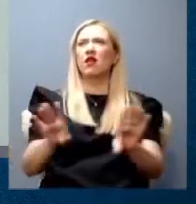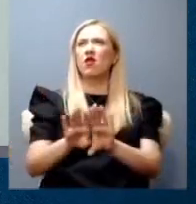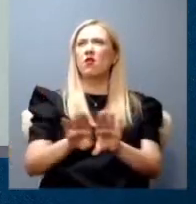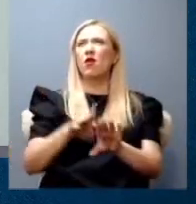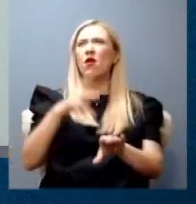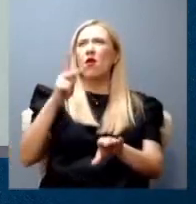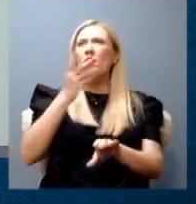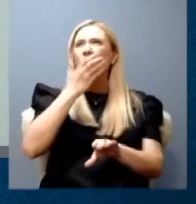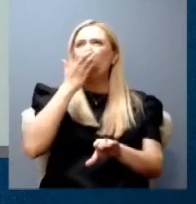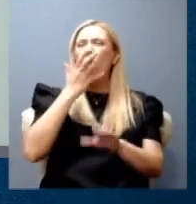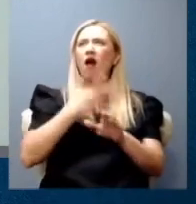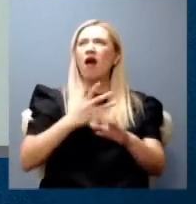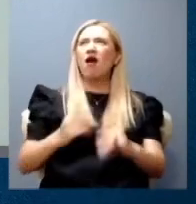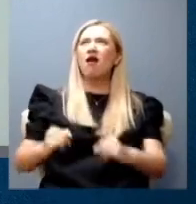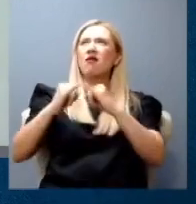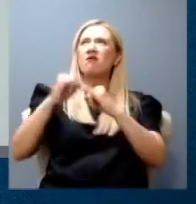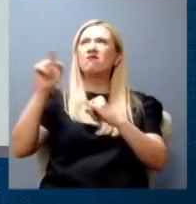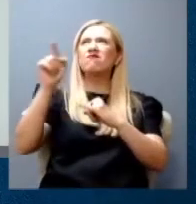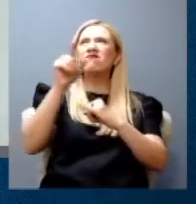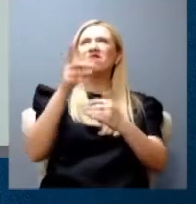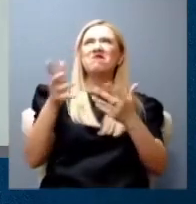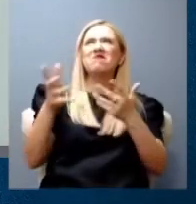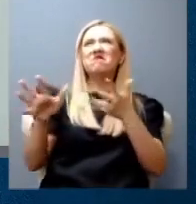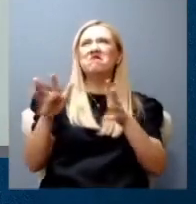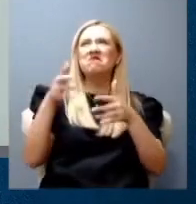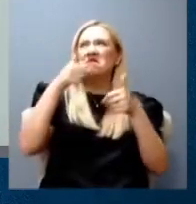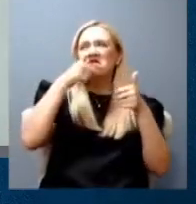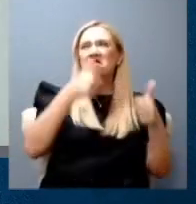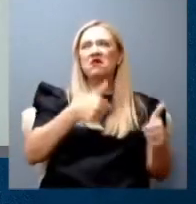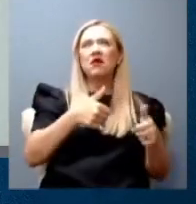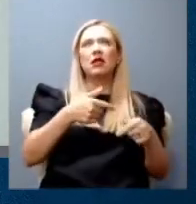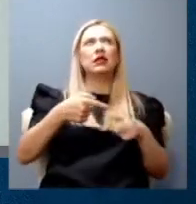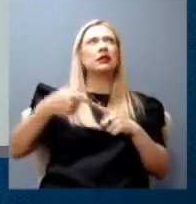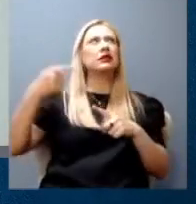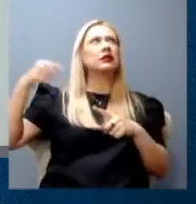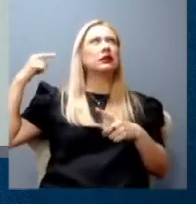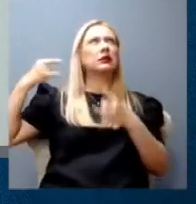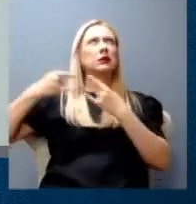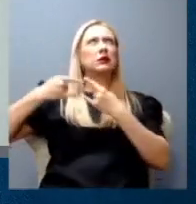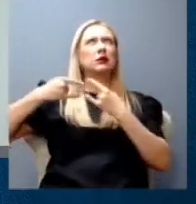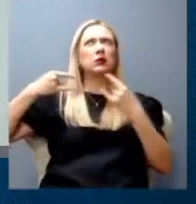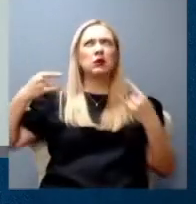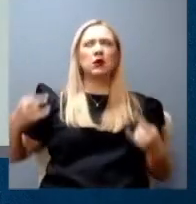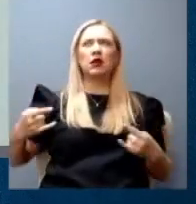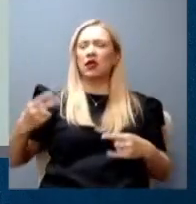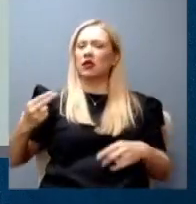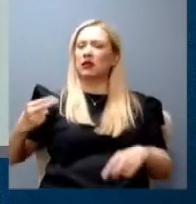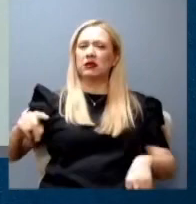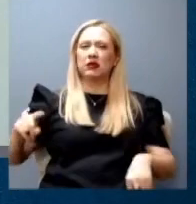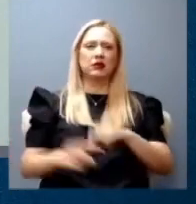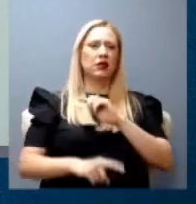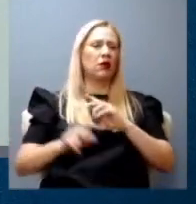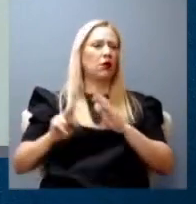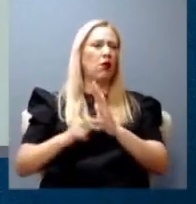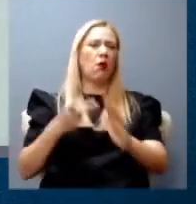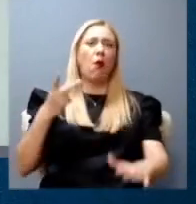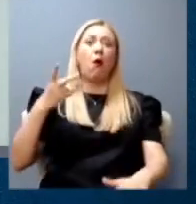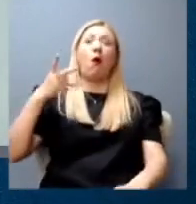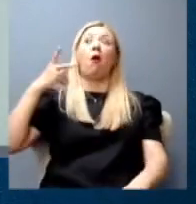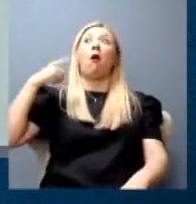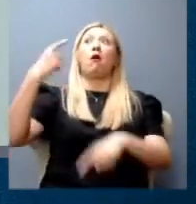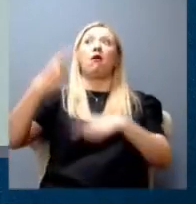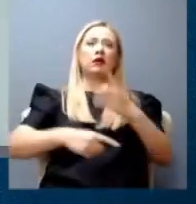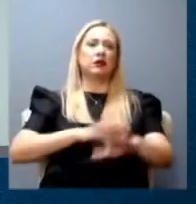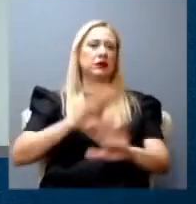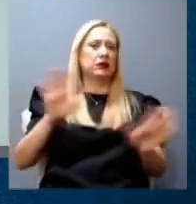de ese pasado de criminalidad han tenido que recomponer la historia. Y una de esas formas tiene que ver con los